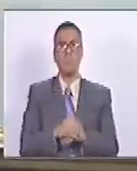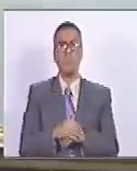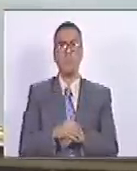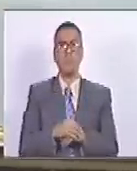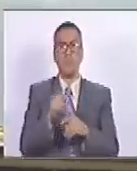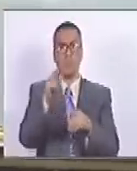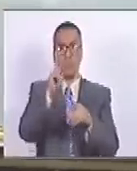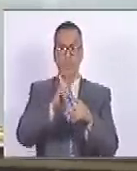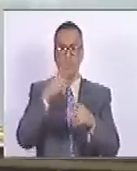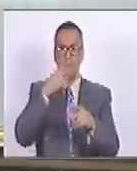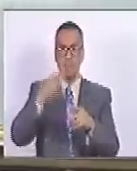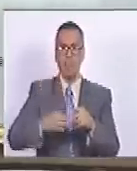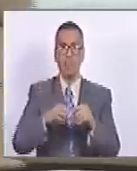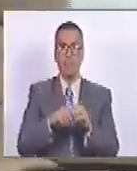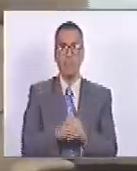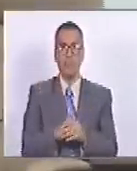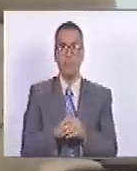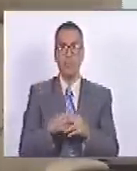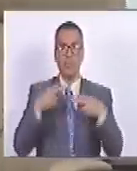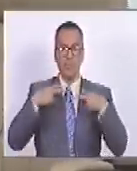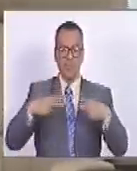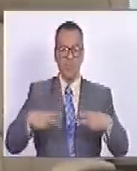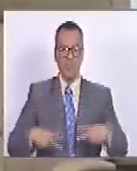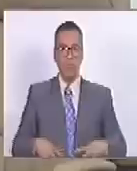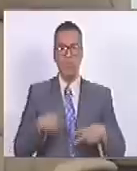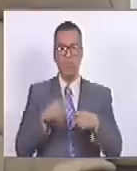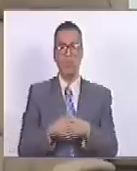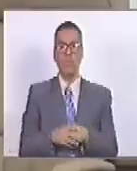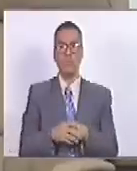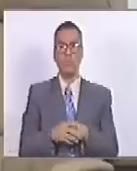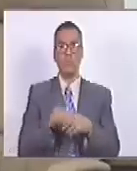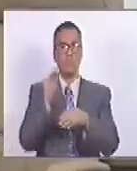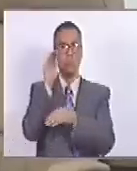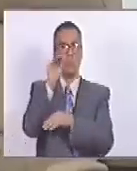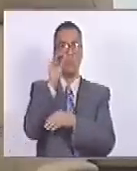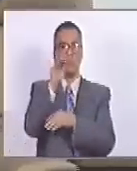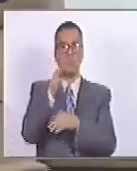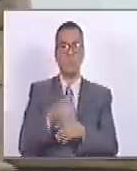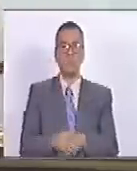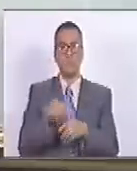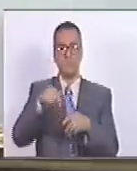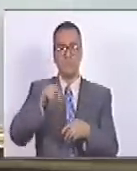Y últimamente, la vida, el futuro